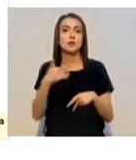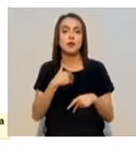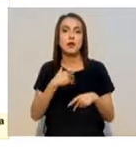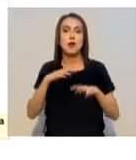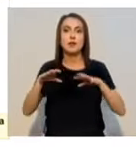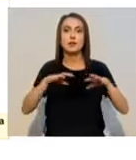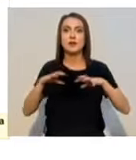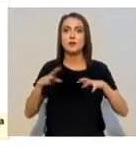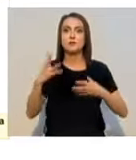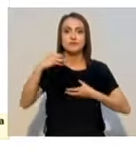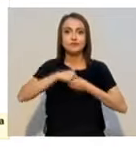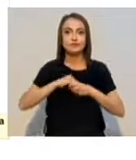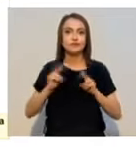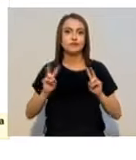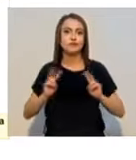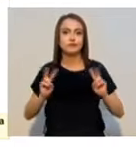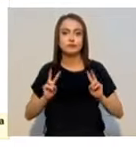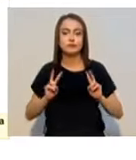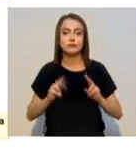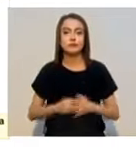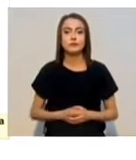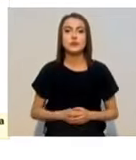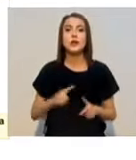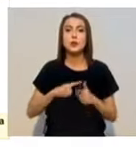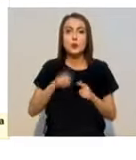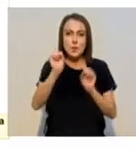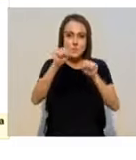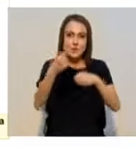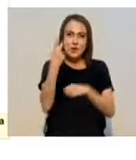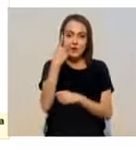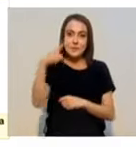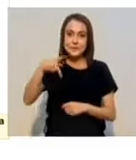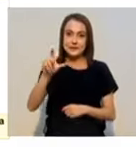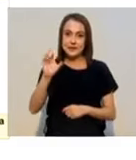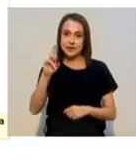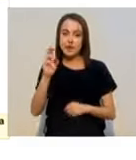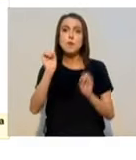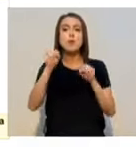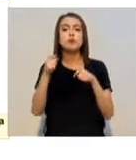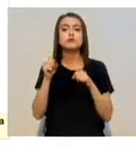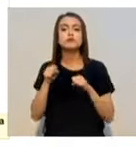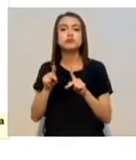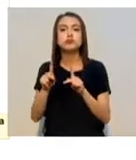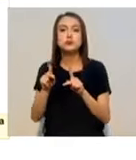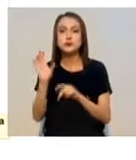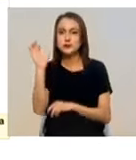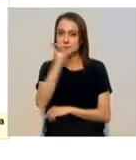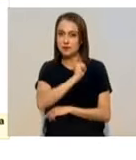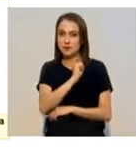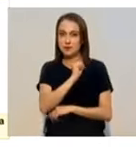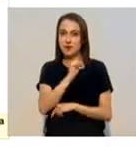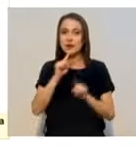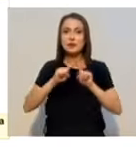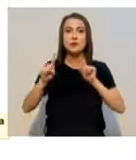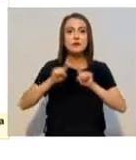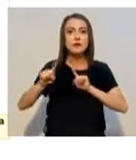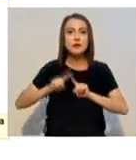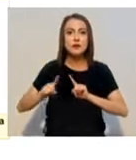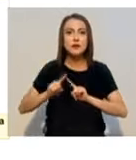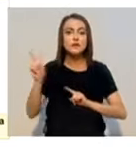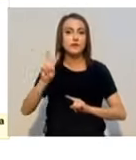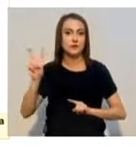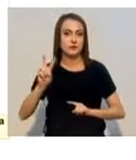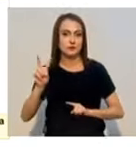cuadro activo. Entonces ahí ustedes ven que, por ejemplo, la PCR permite detectar los fragmentos